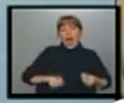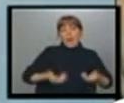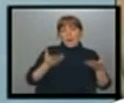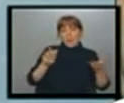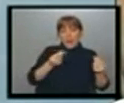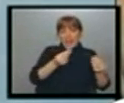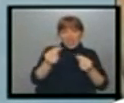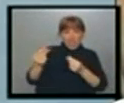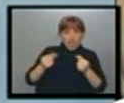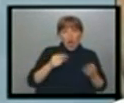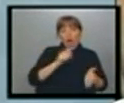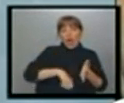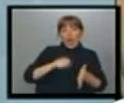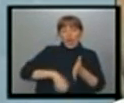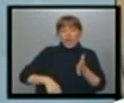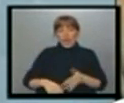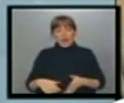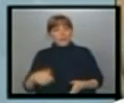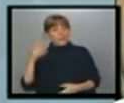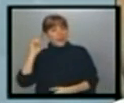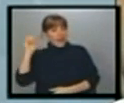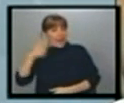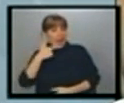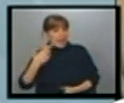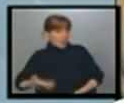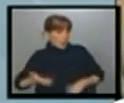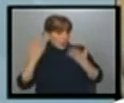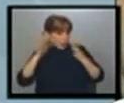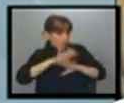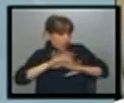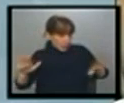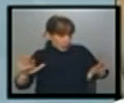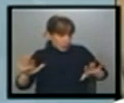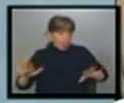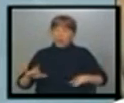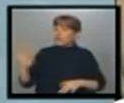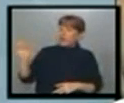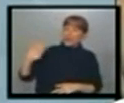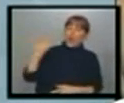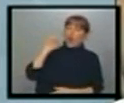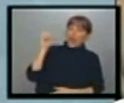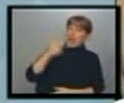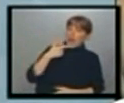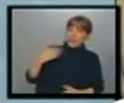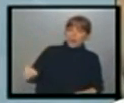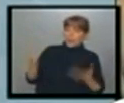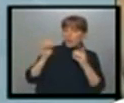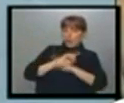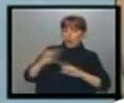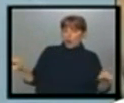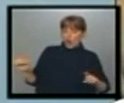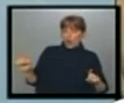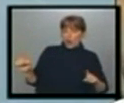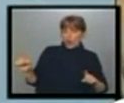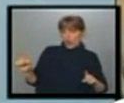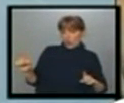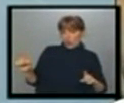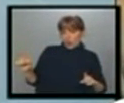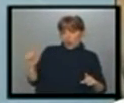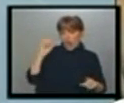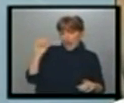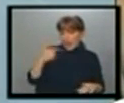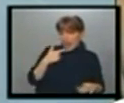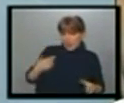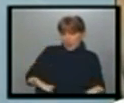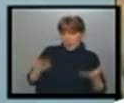de gas de acá a fin de año? No. No. Eso ya no hay más aumento, porque